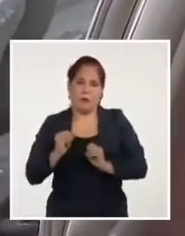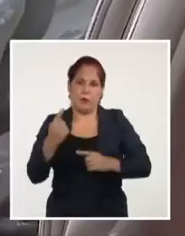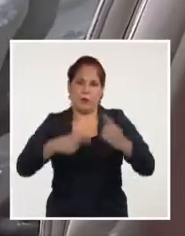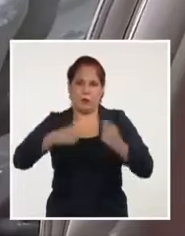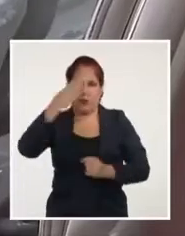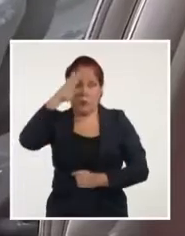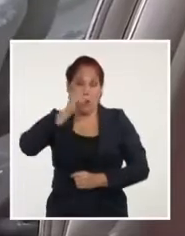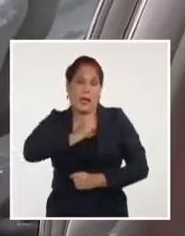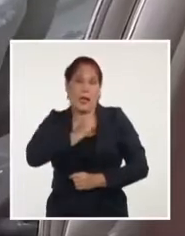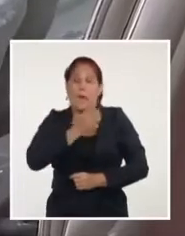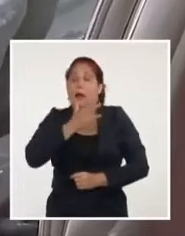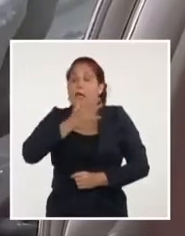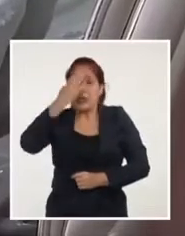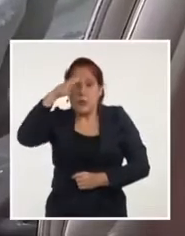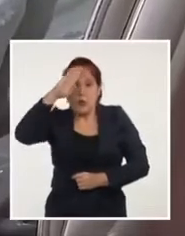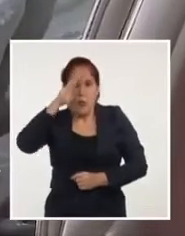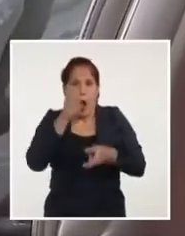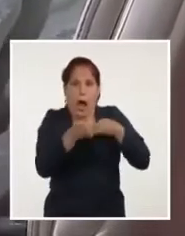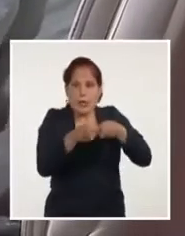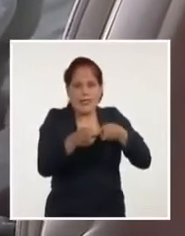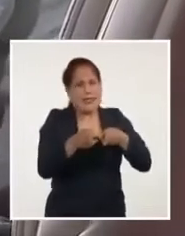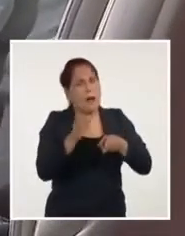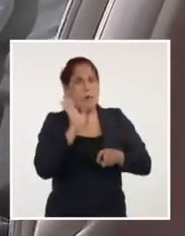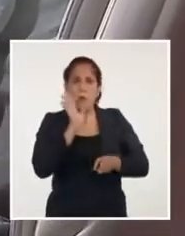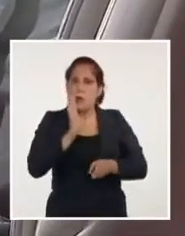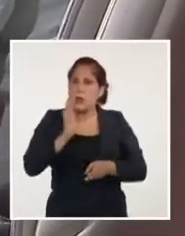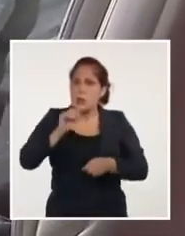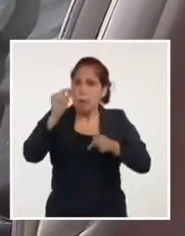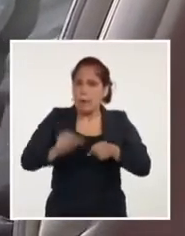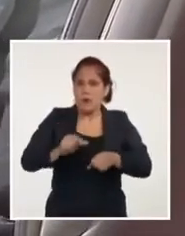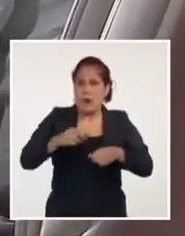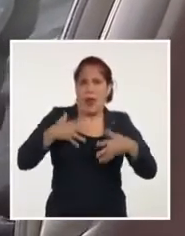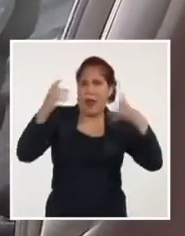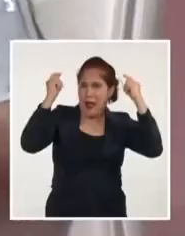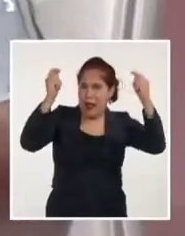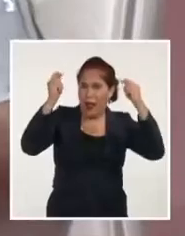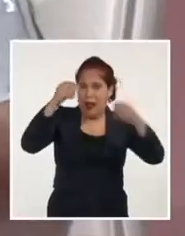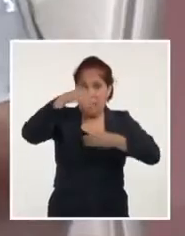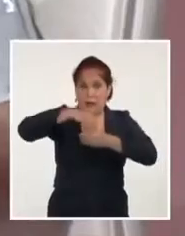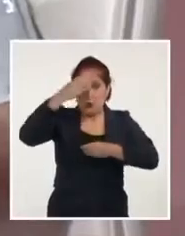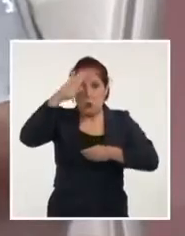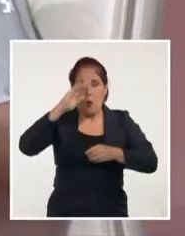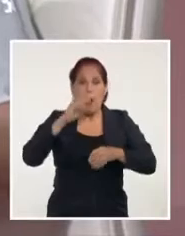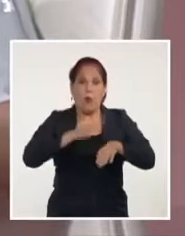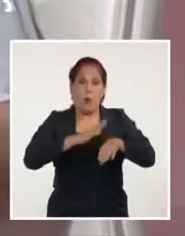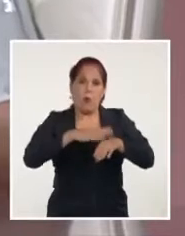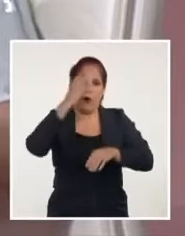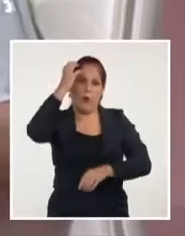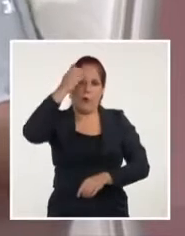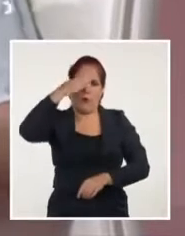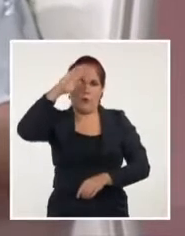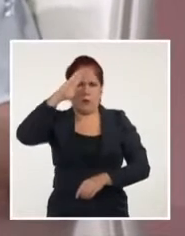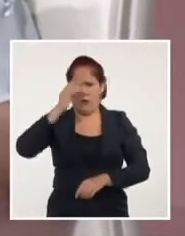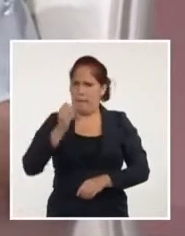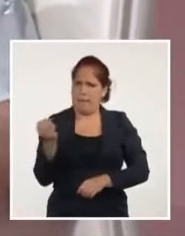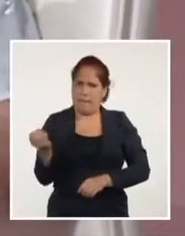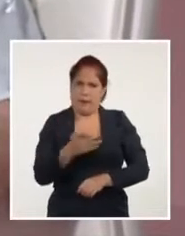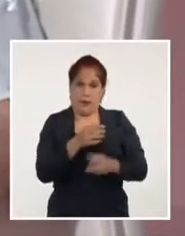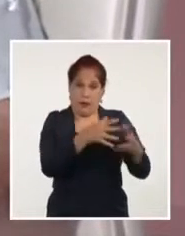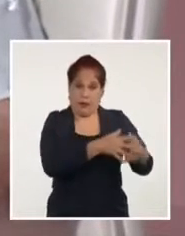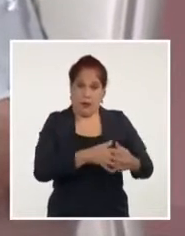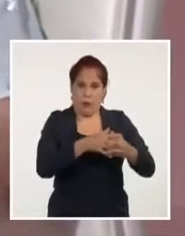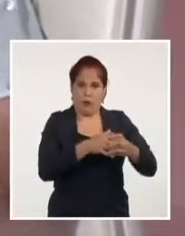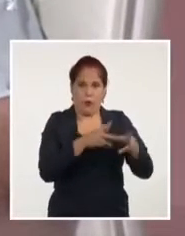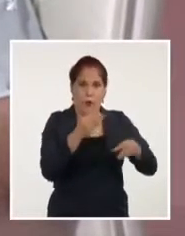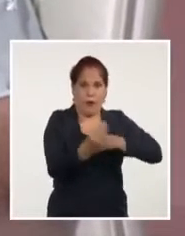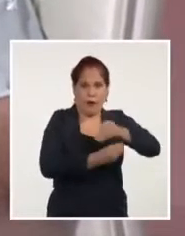que crea una represión violenta contra su propia población, ¿no? Con relación a esto,